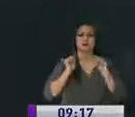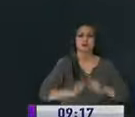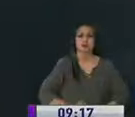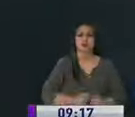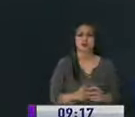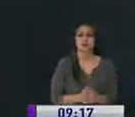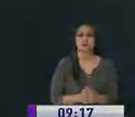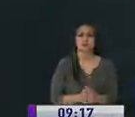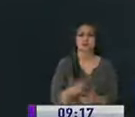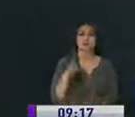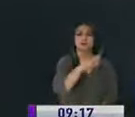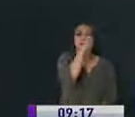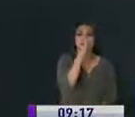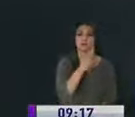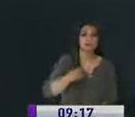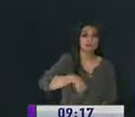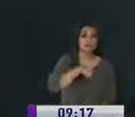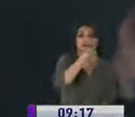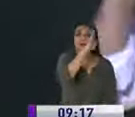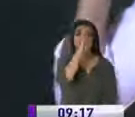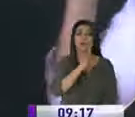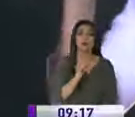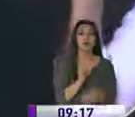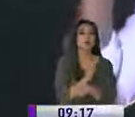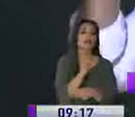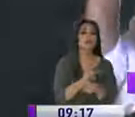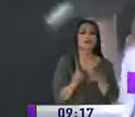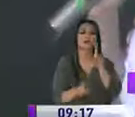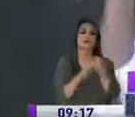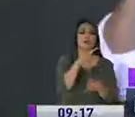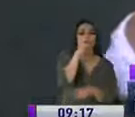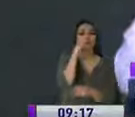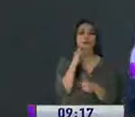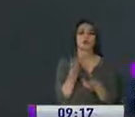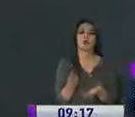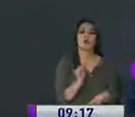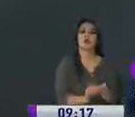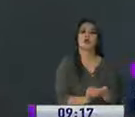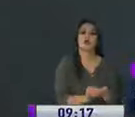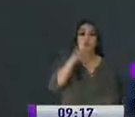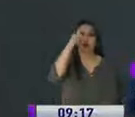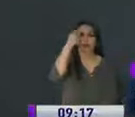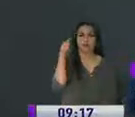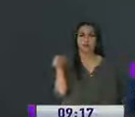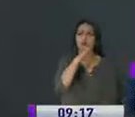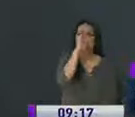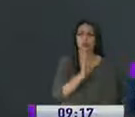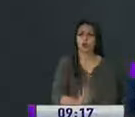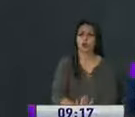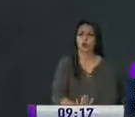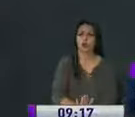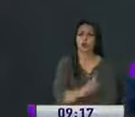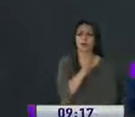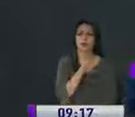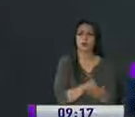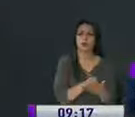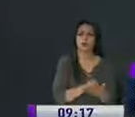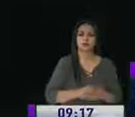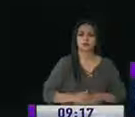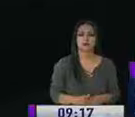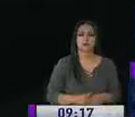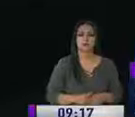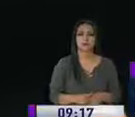que jamás, jamás, óiganme bien, será para el gobierno de todos una pregunta de